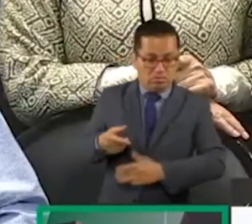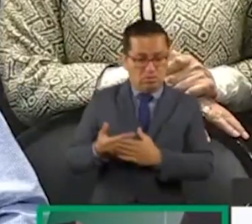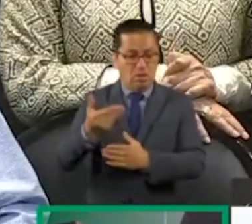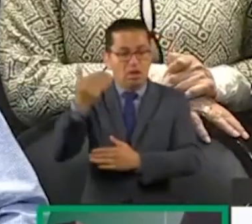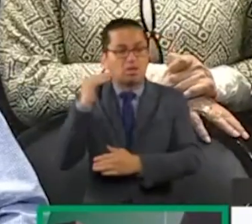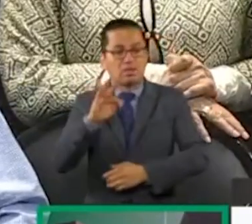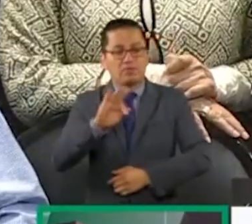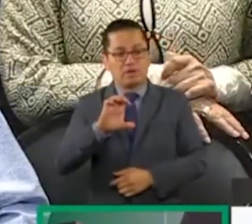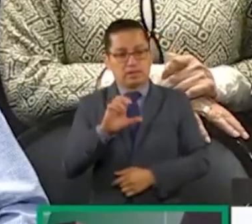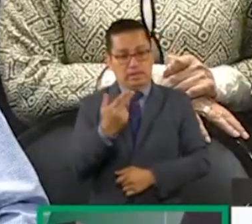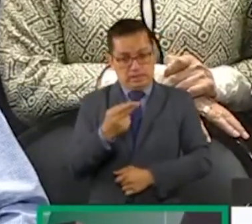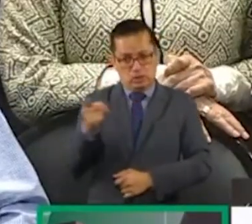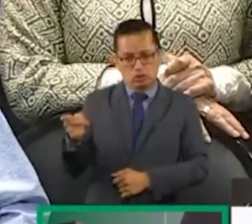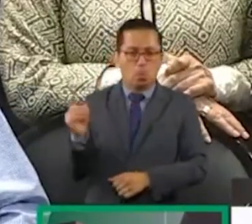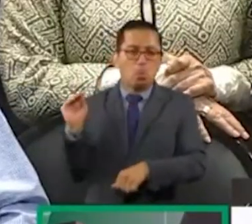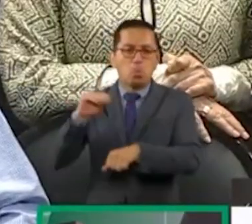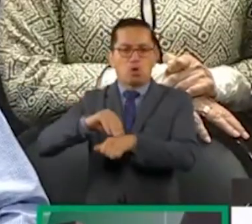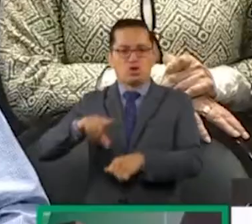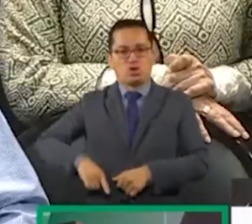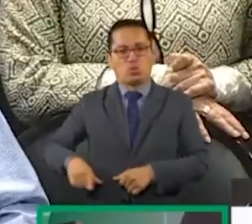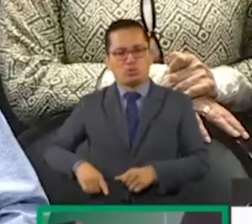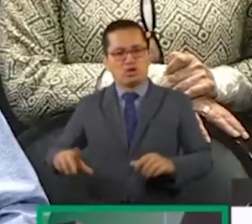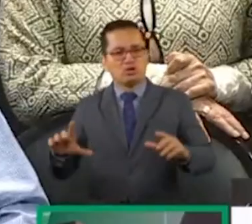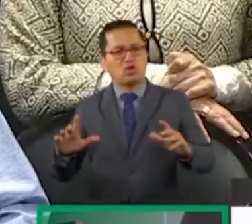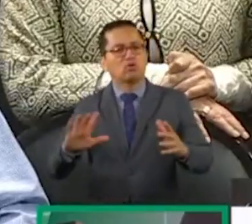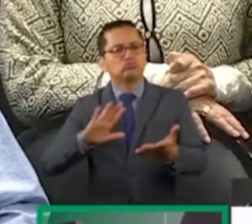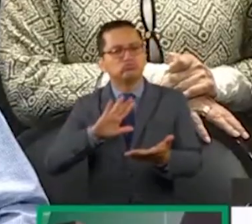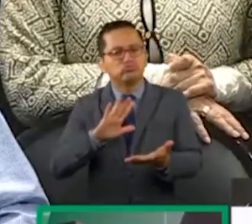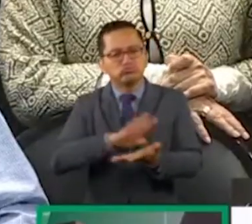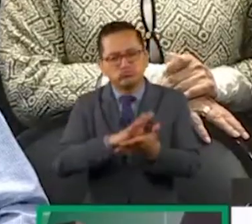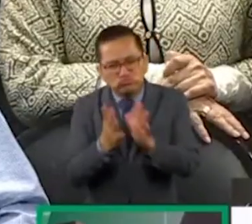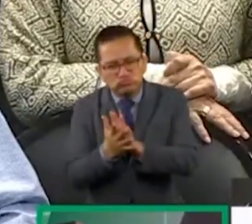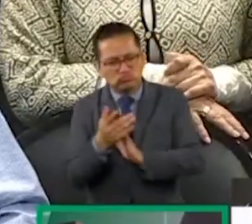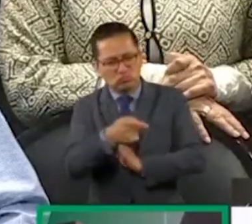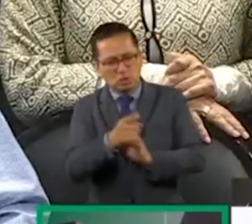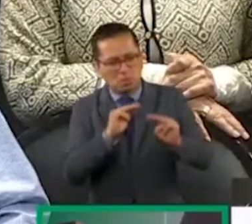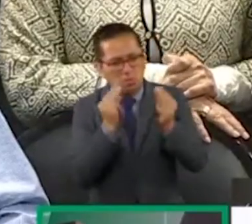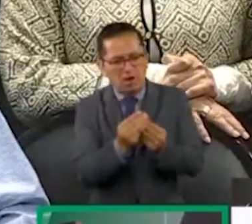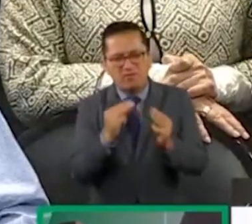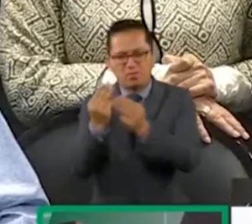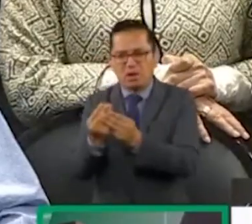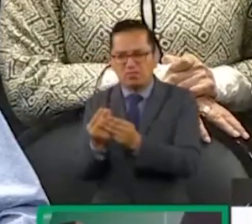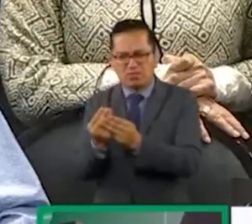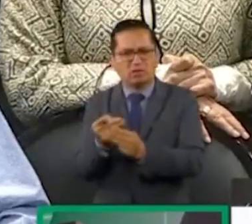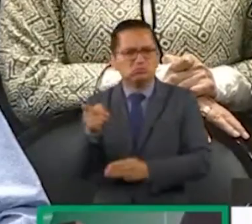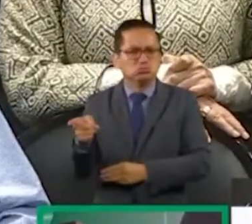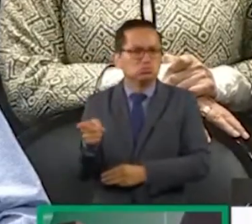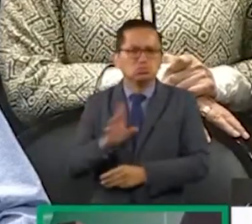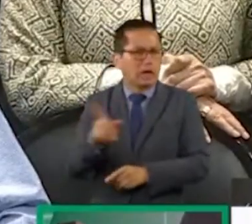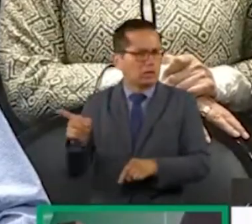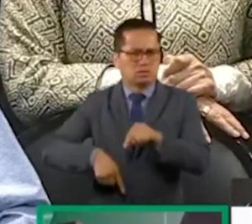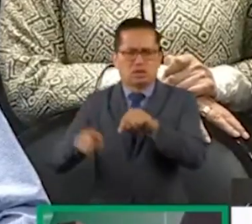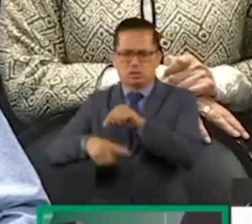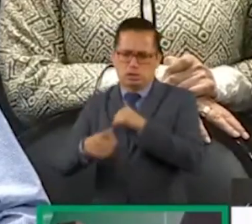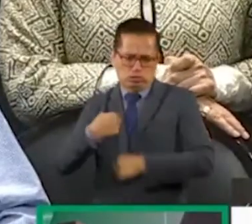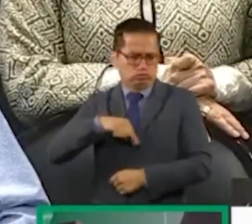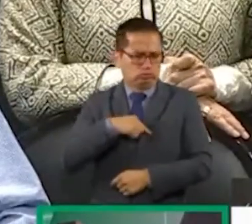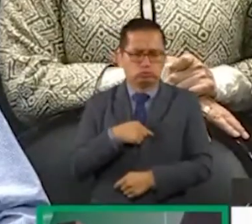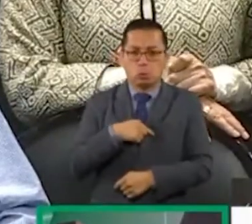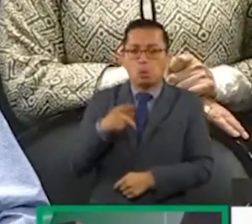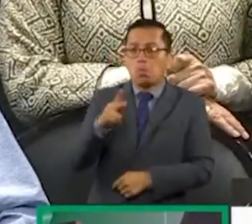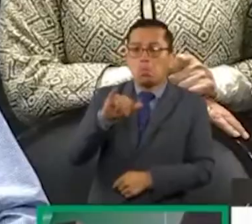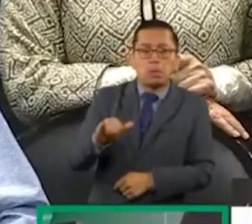Calderón y que el PRI no pudo sacar del gobierno federal. Esa es la realidad. Ustedes vienen acá